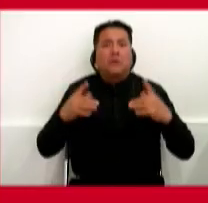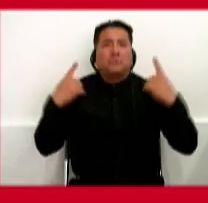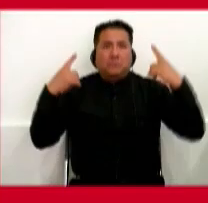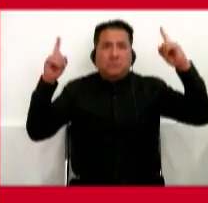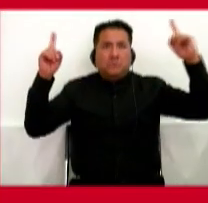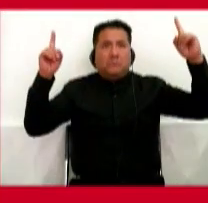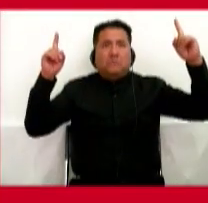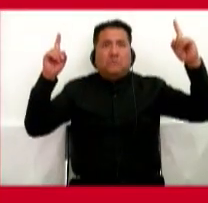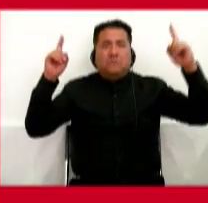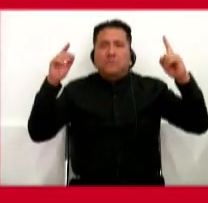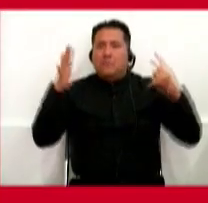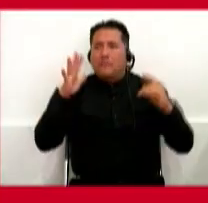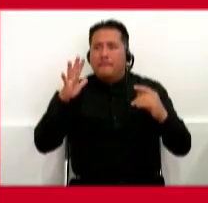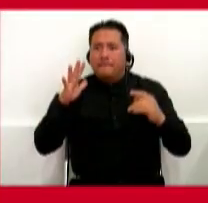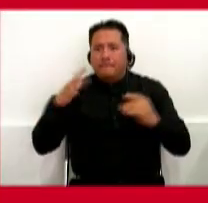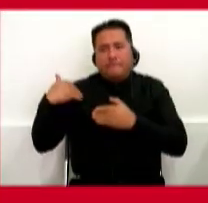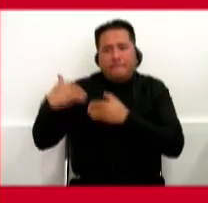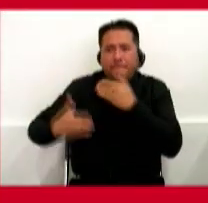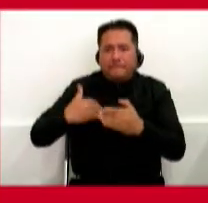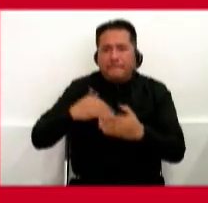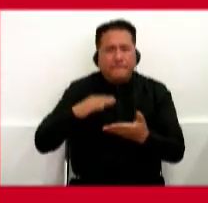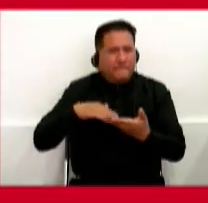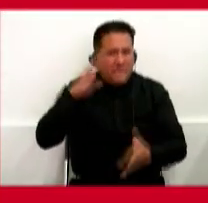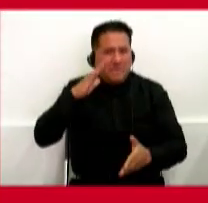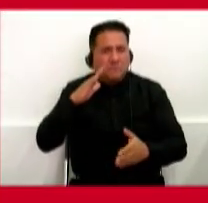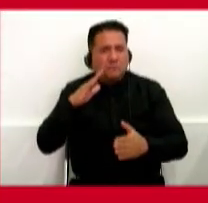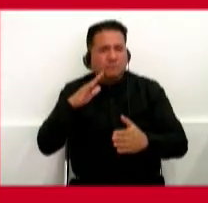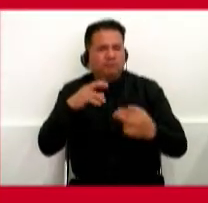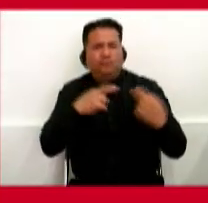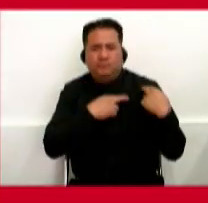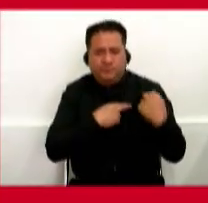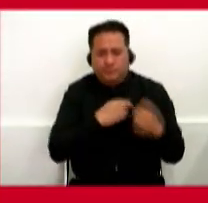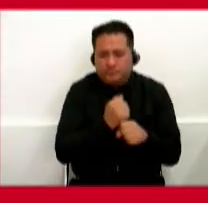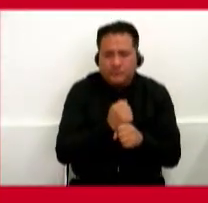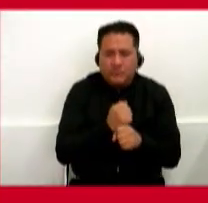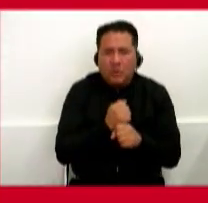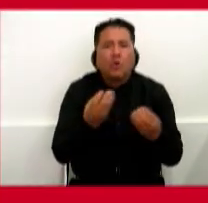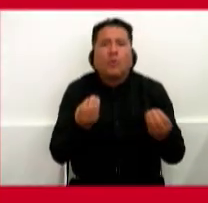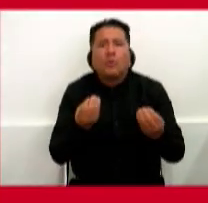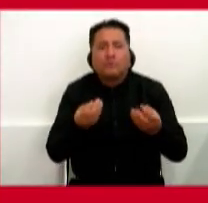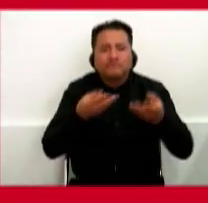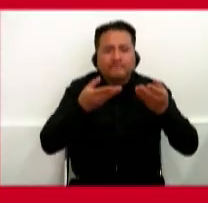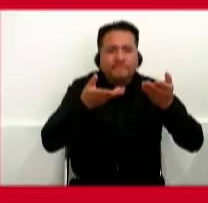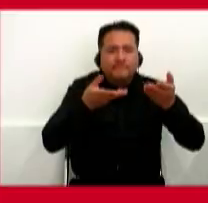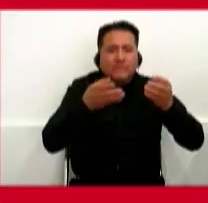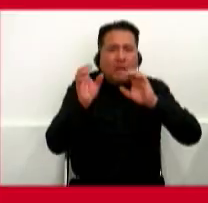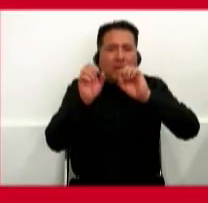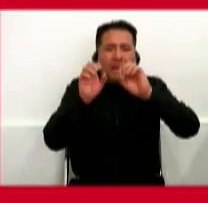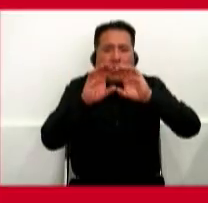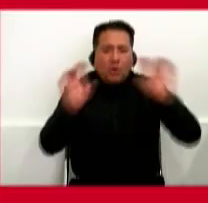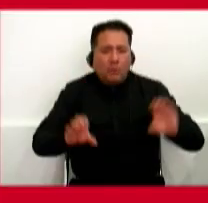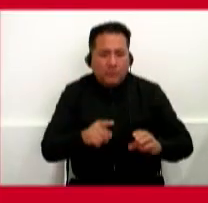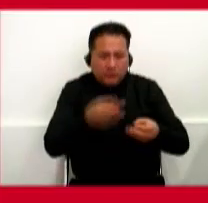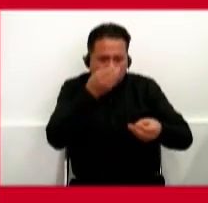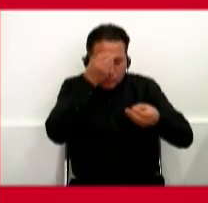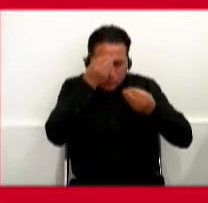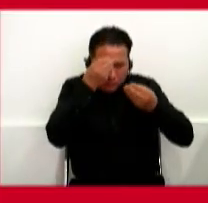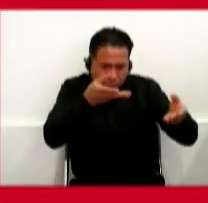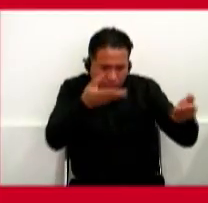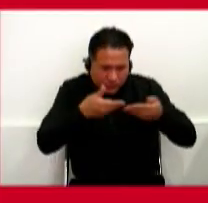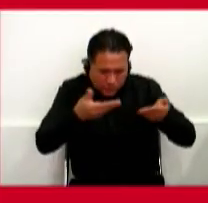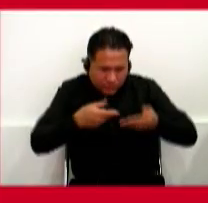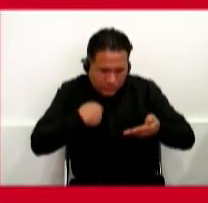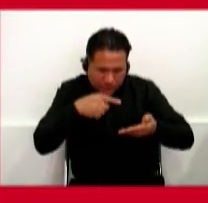más disciplinado, inteligente y sostenible. Y todo en base a datos, porque los datos ahora es